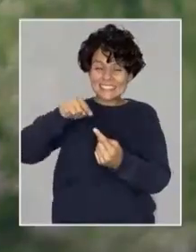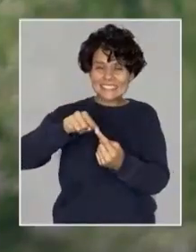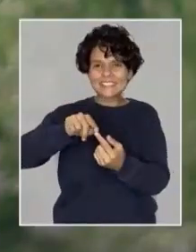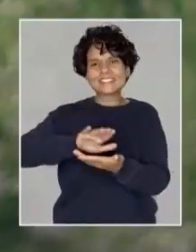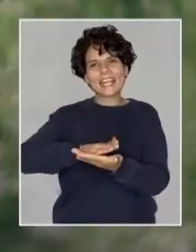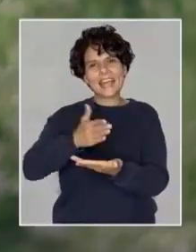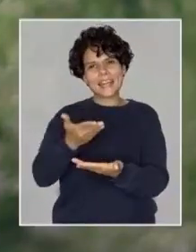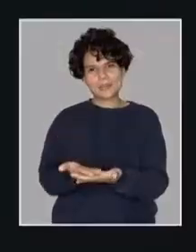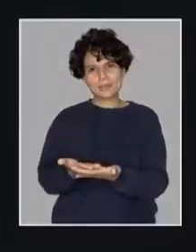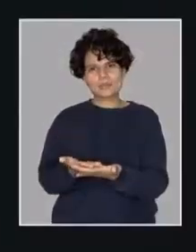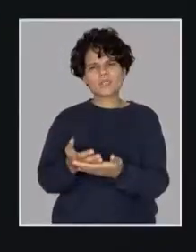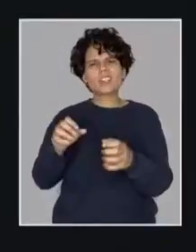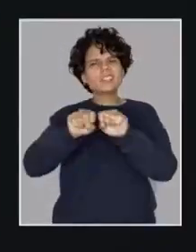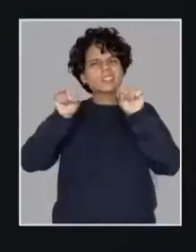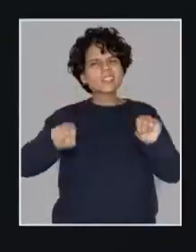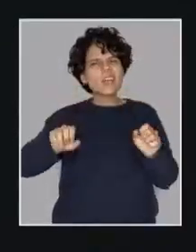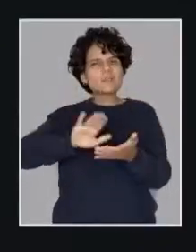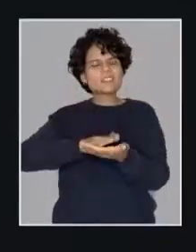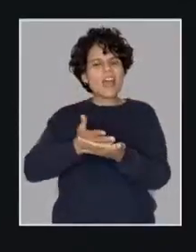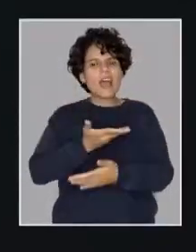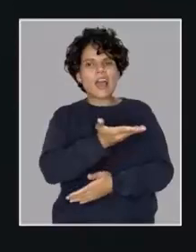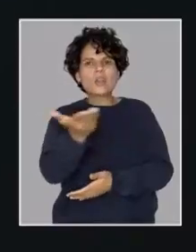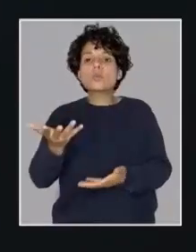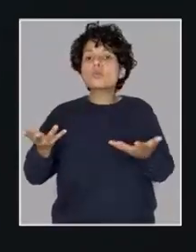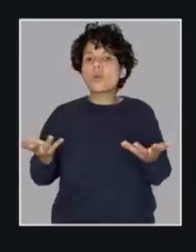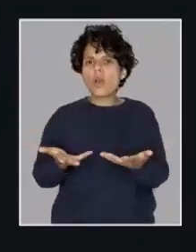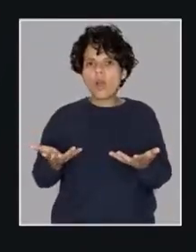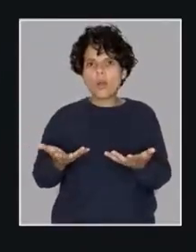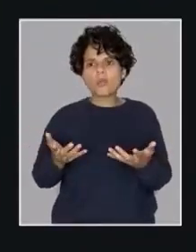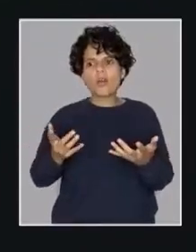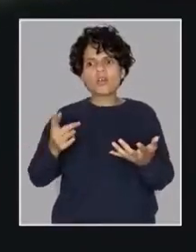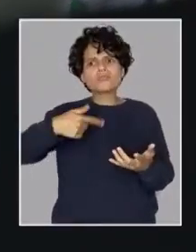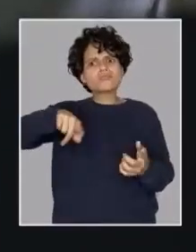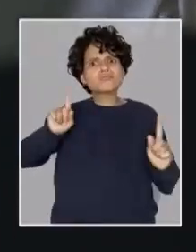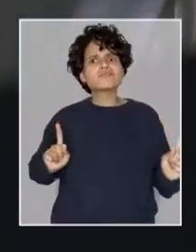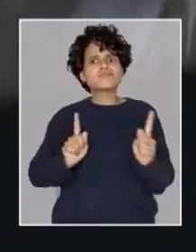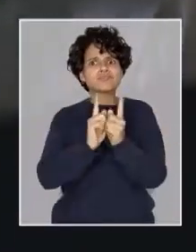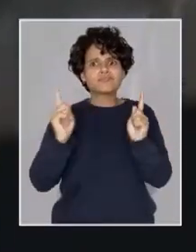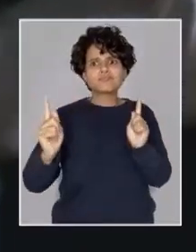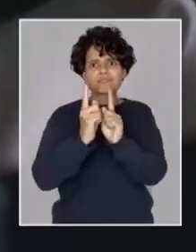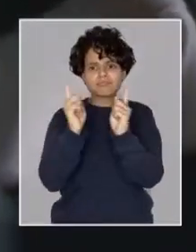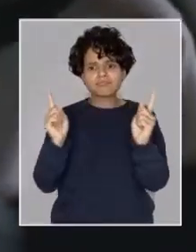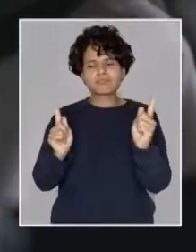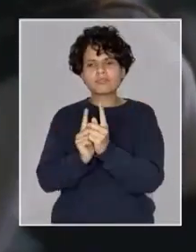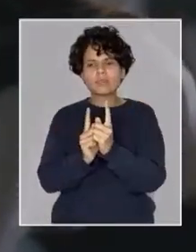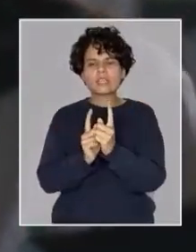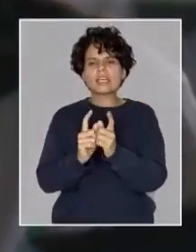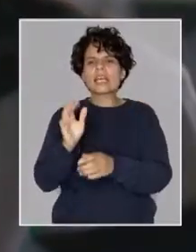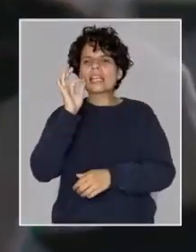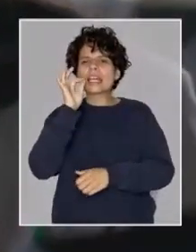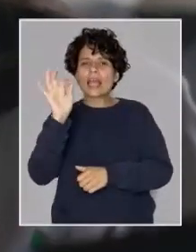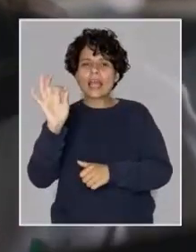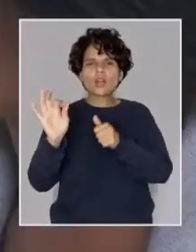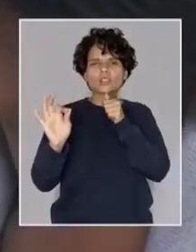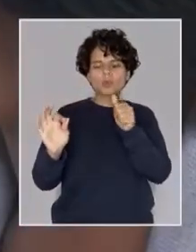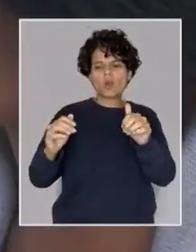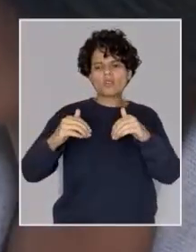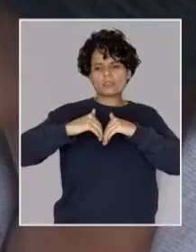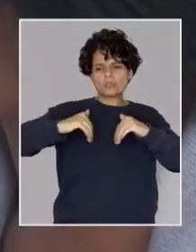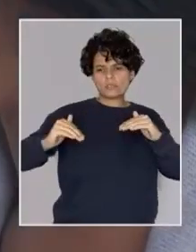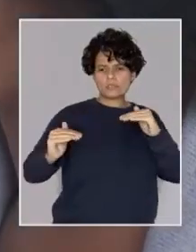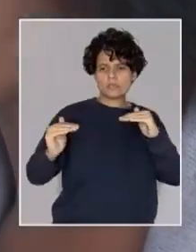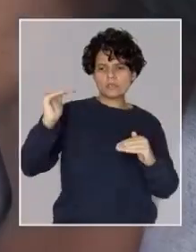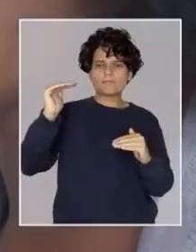evidentemente, es salud. Queremos un sistema de salud en el cual nos encontremos como sociedad, donde no haya diferencias entre ricos y